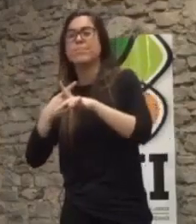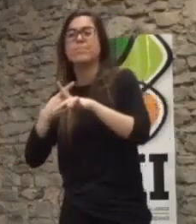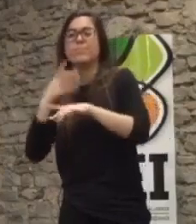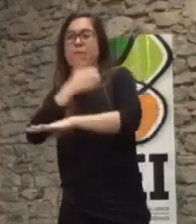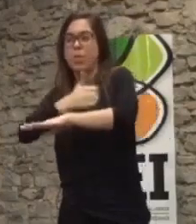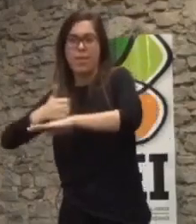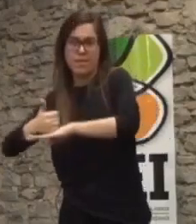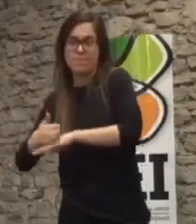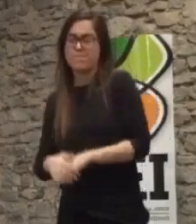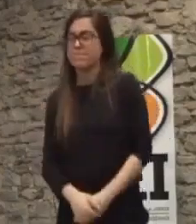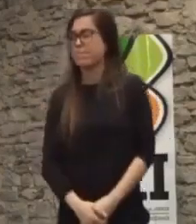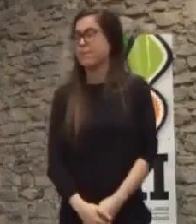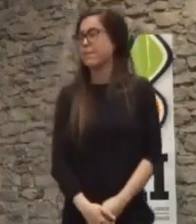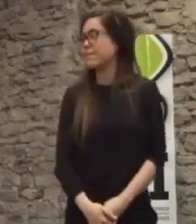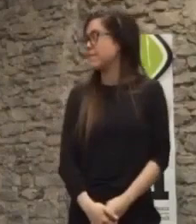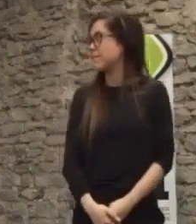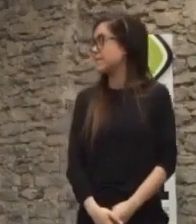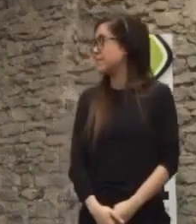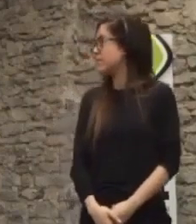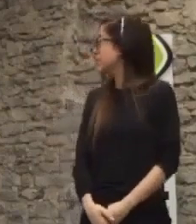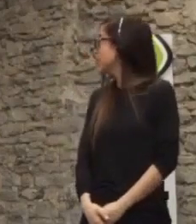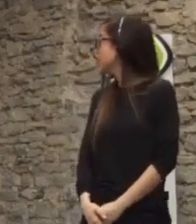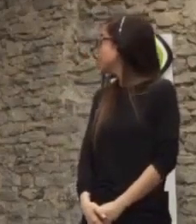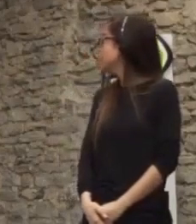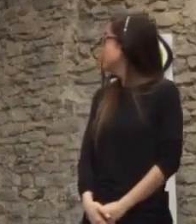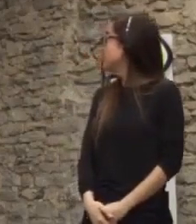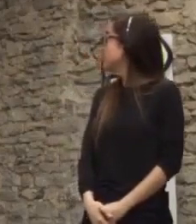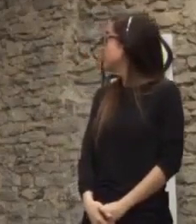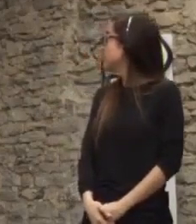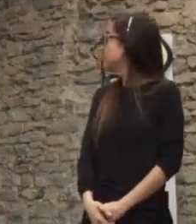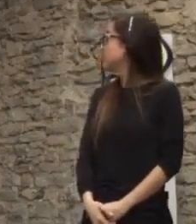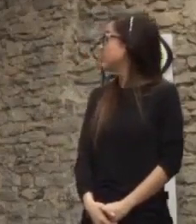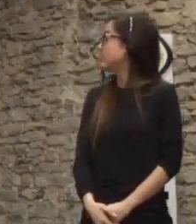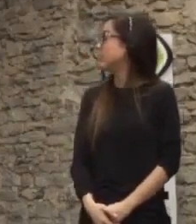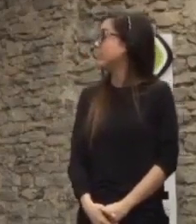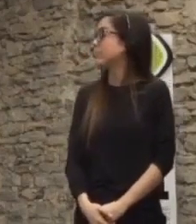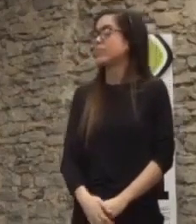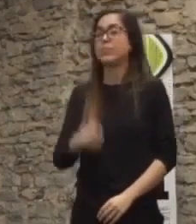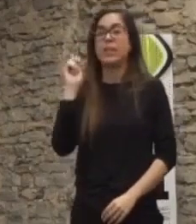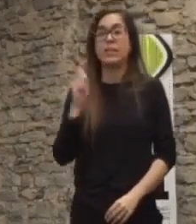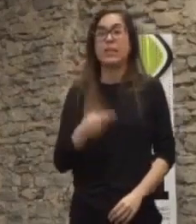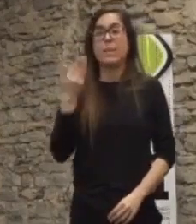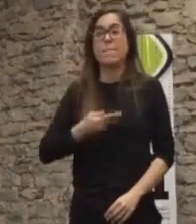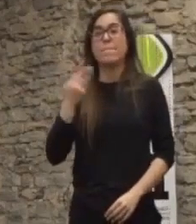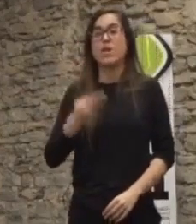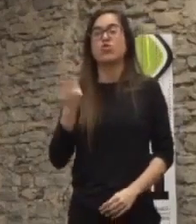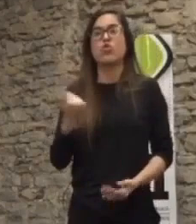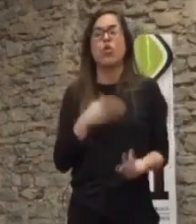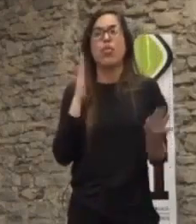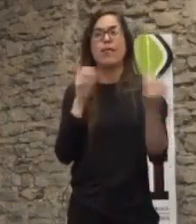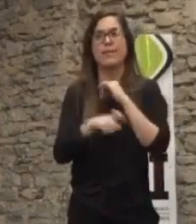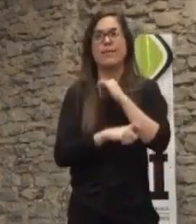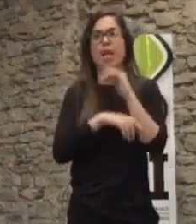particular. Y bueno, también era imprescindible con el boom de las estrategias